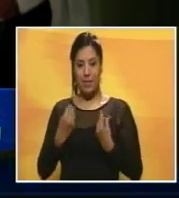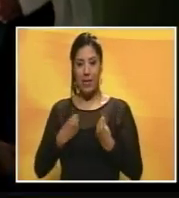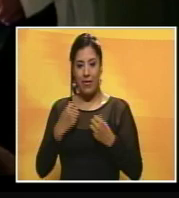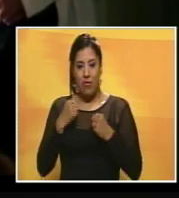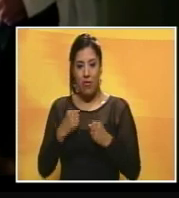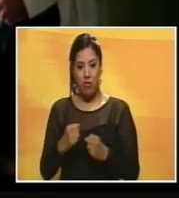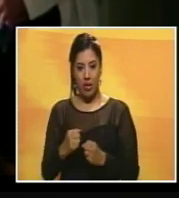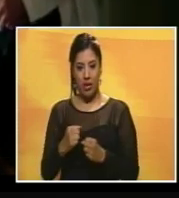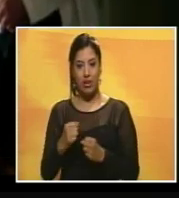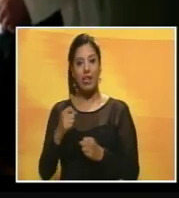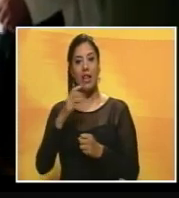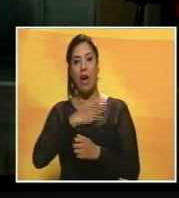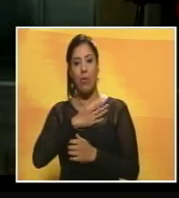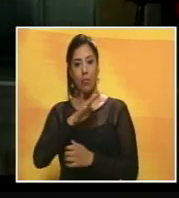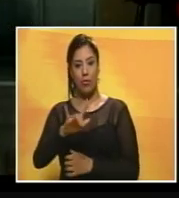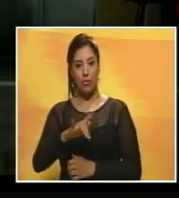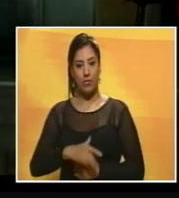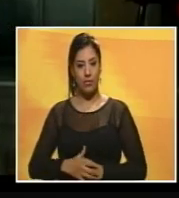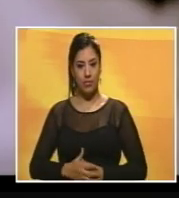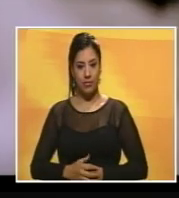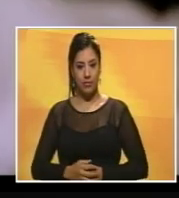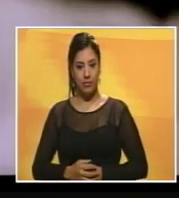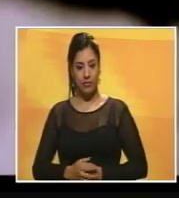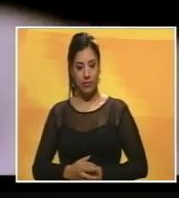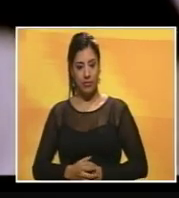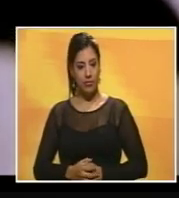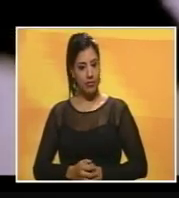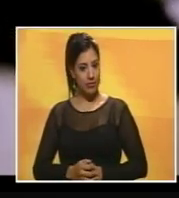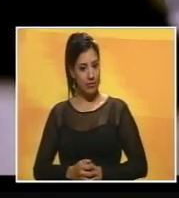mucha intensidad y pasión.